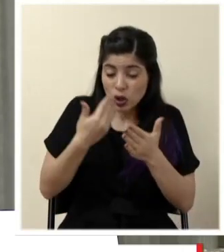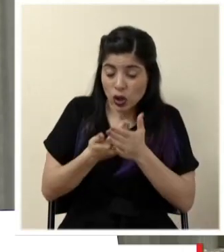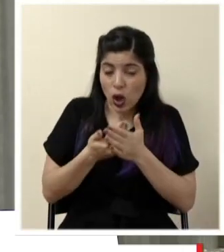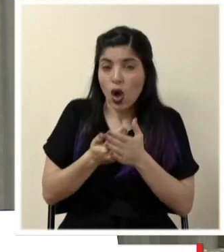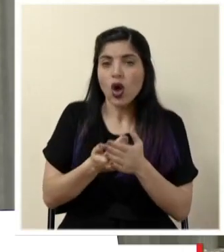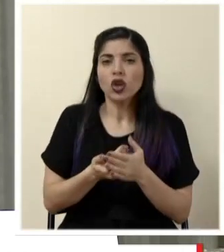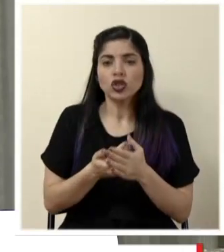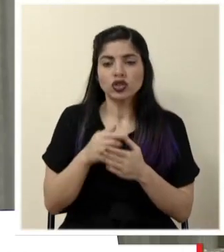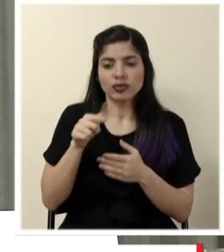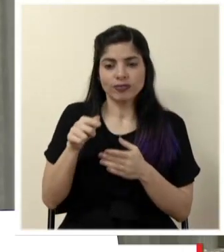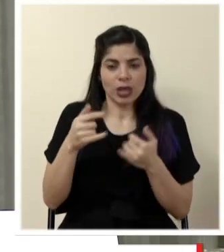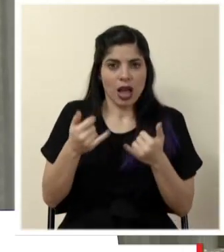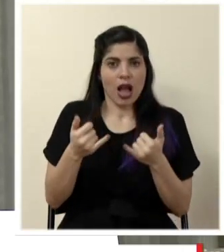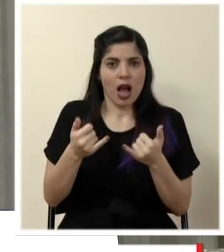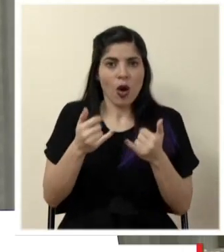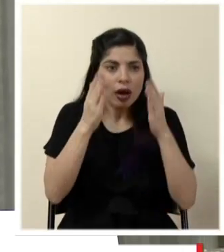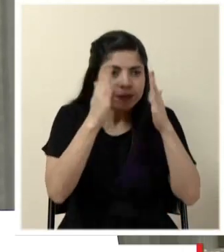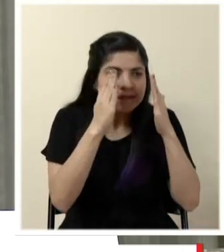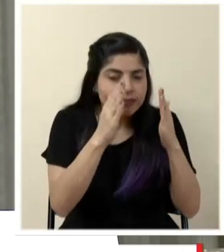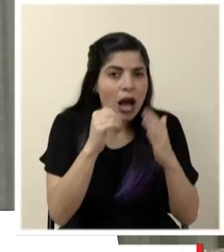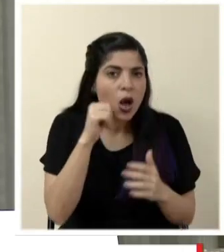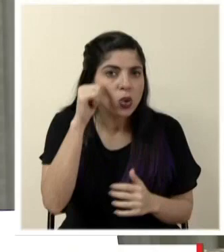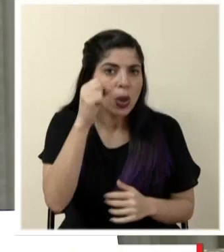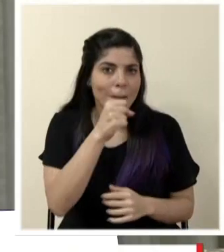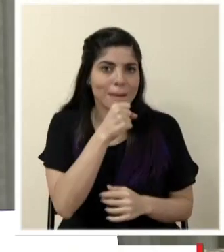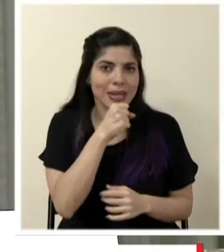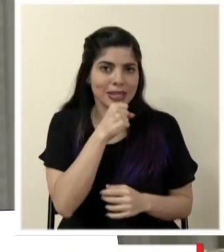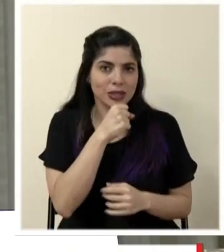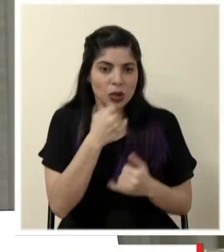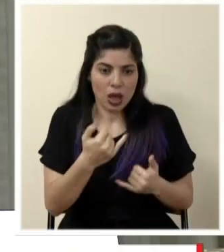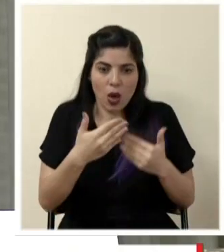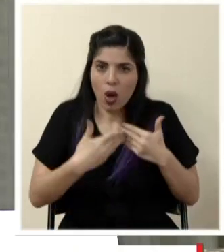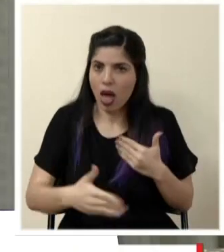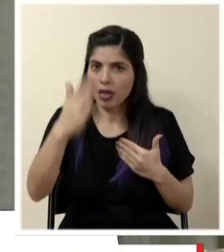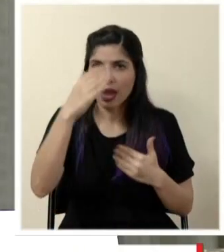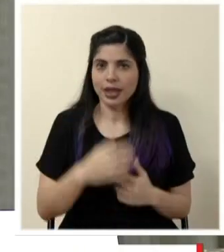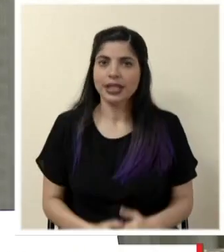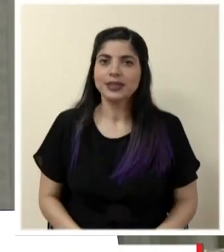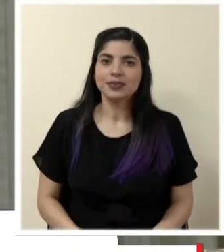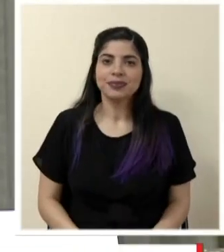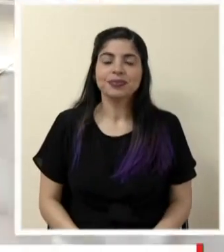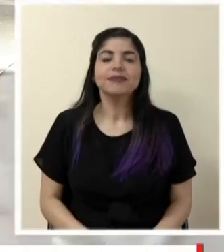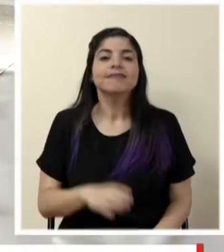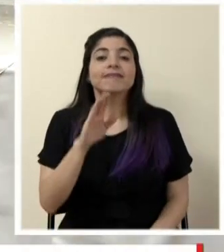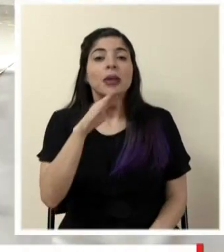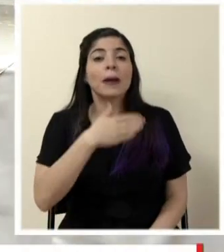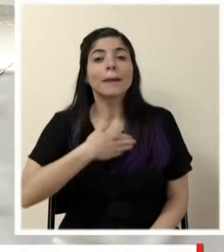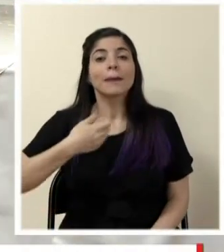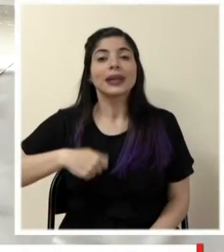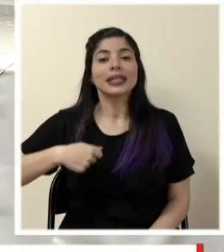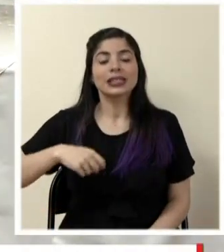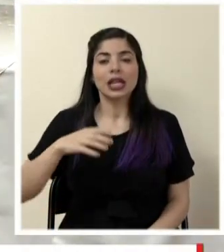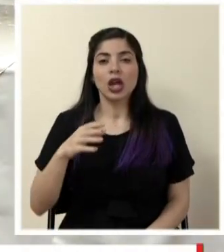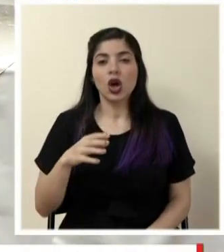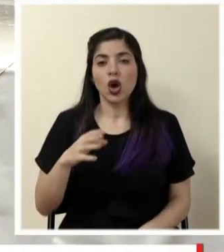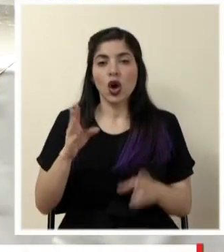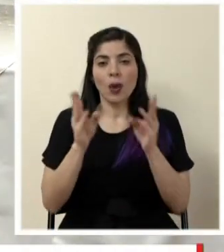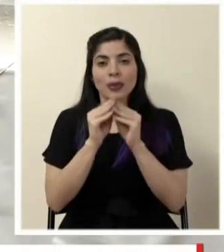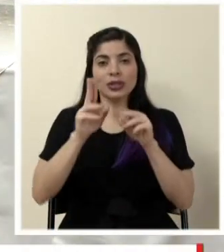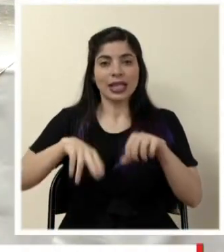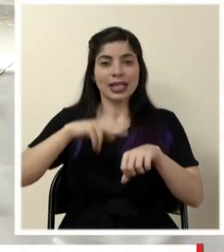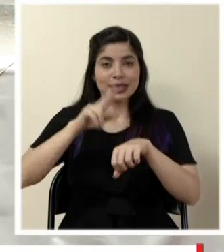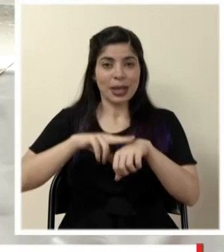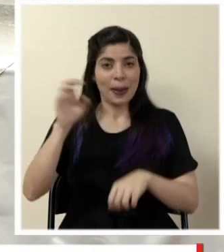de nuestros adultos mayores a partir de este momento. Para el presidente ejecutivo de la Comisión Nacional